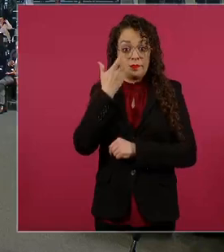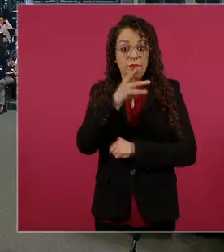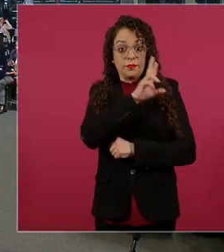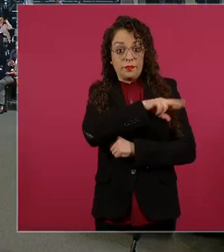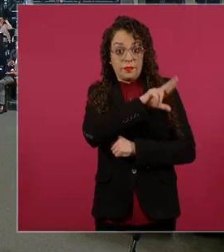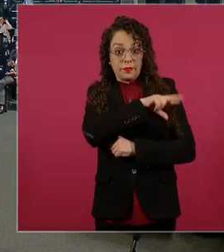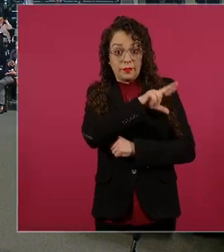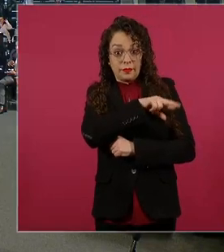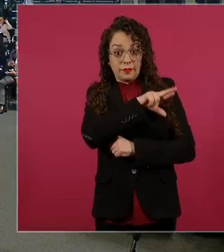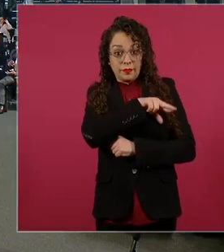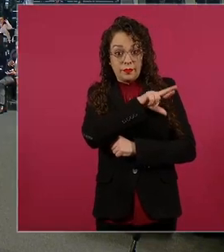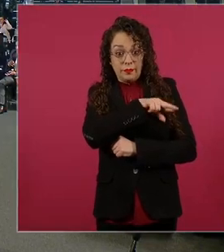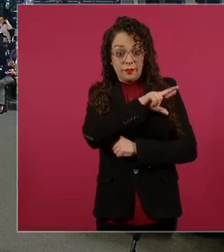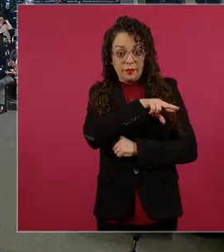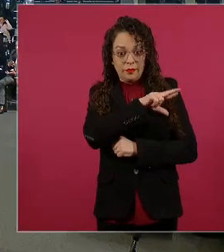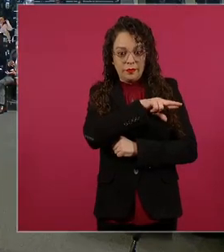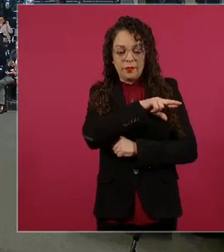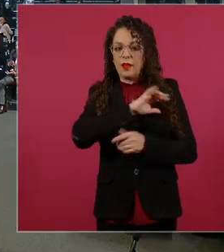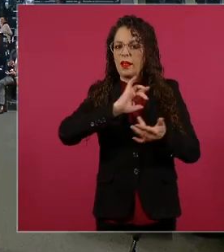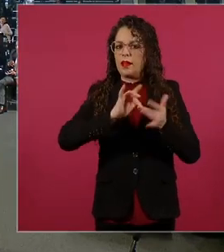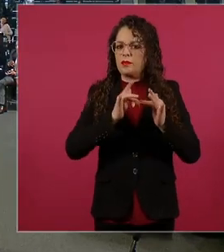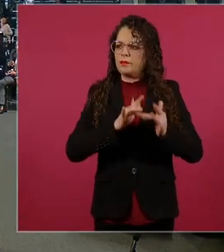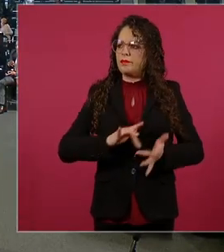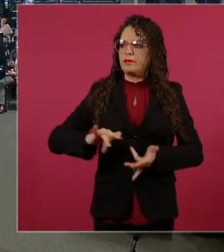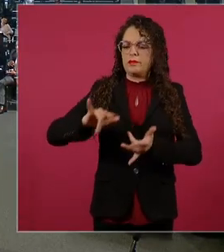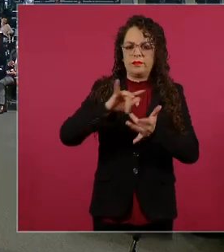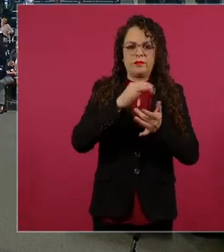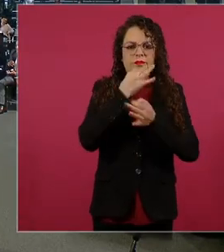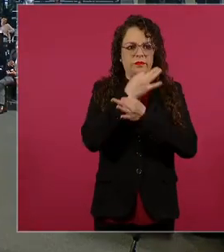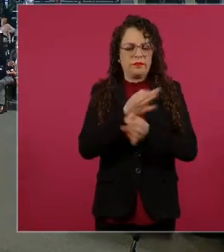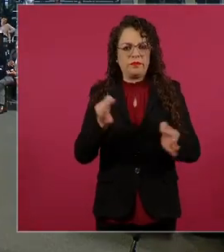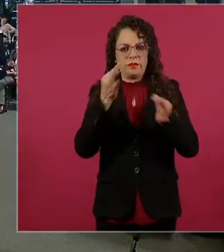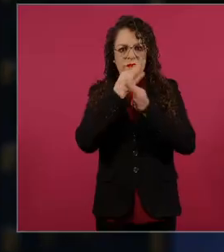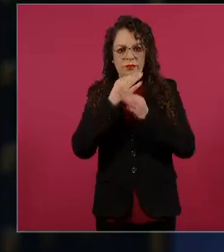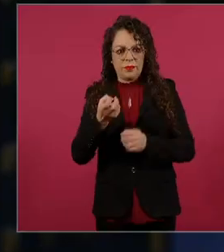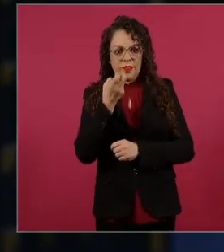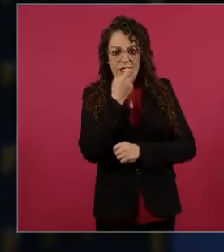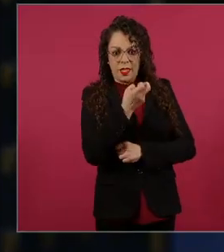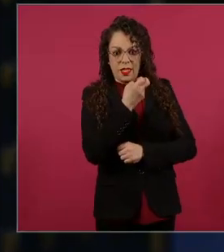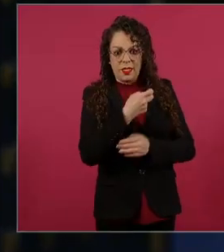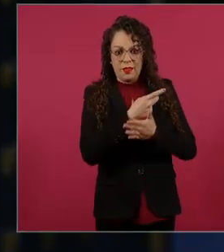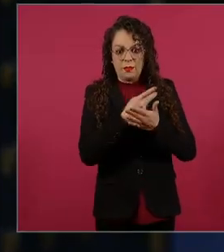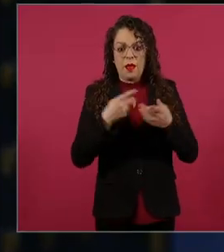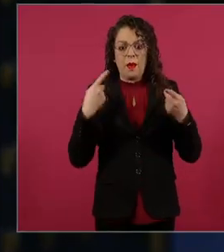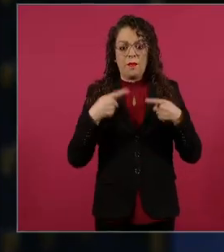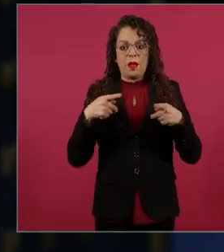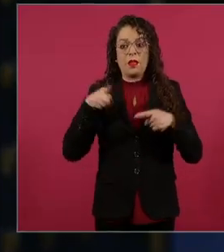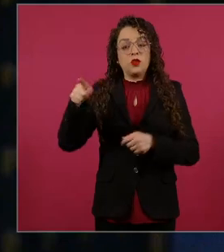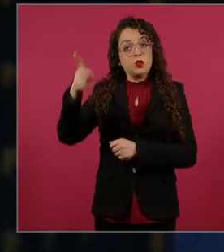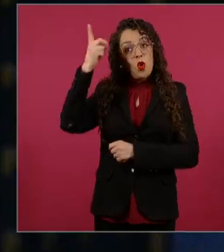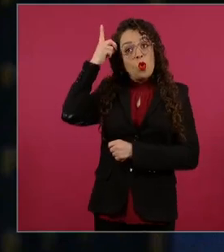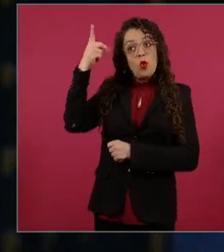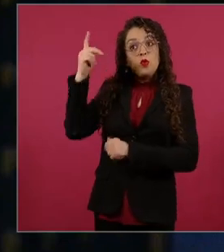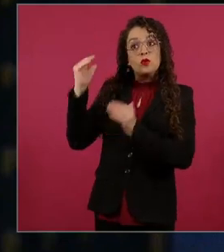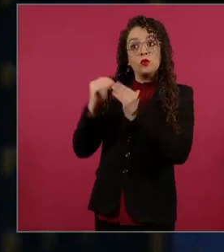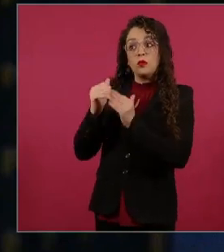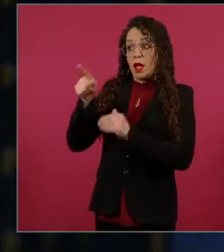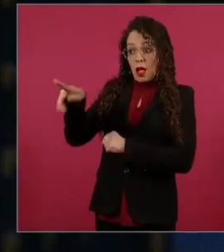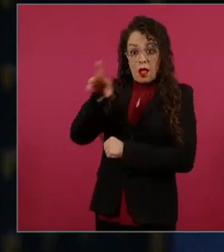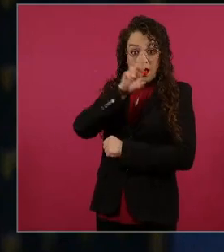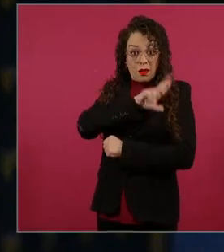que es lo que en redes sociales se especulaba, que se decía que con el esquema de renta la gente que fuera propietaria de vivienda y que la rentara